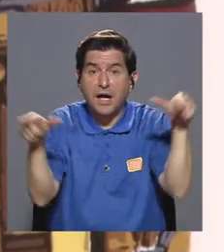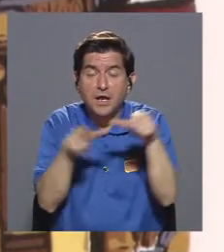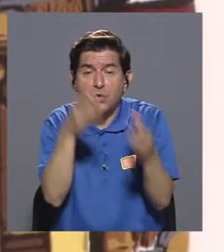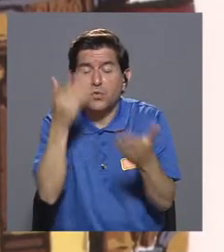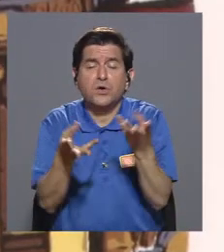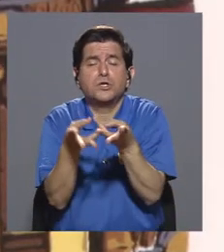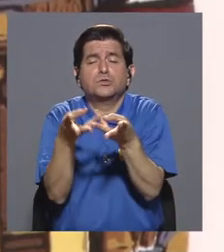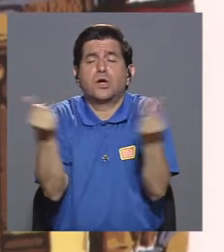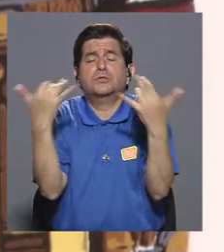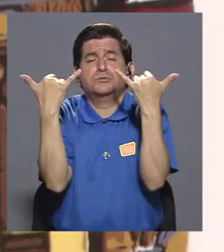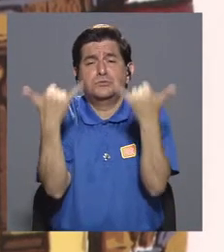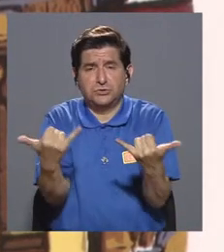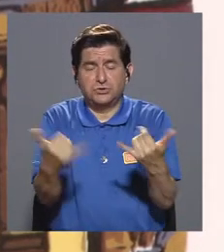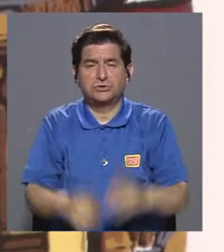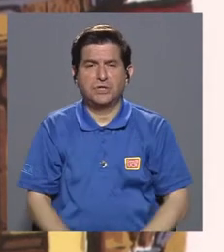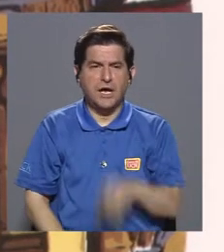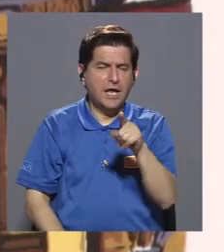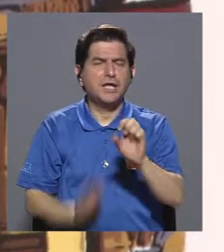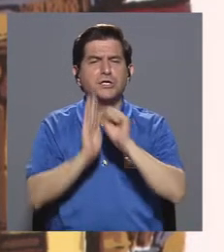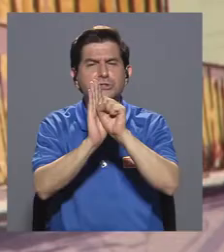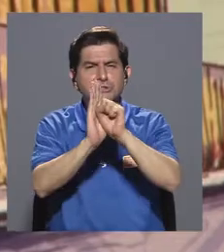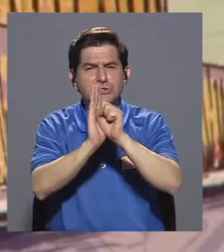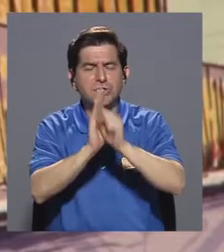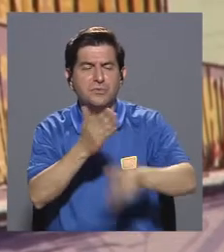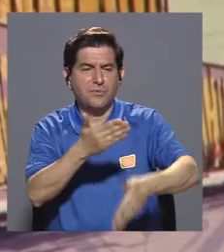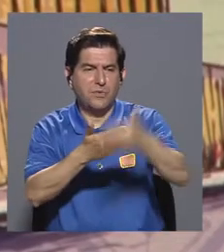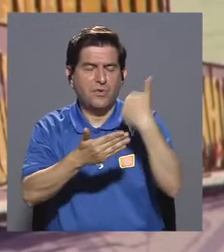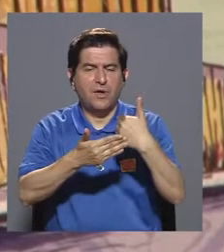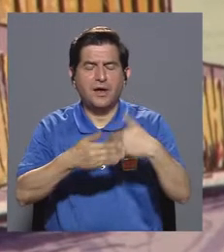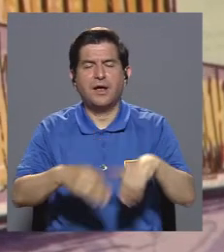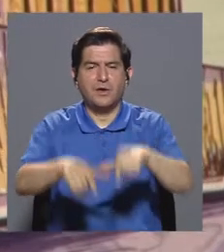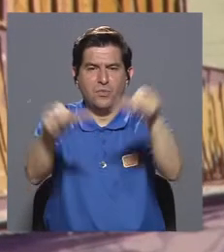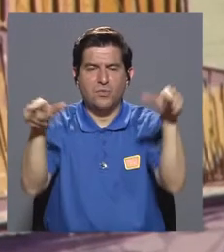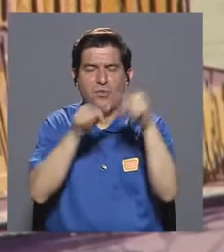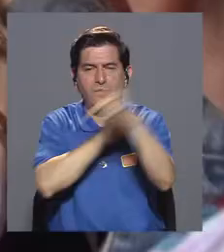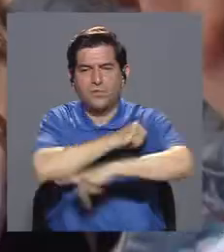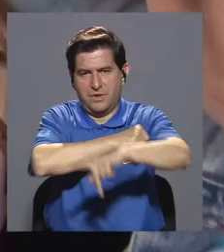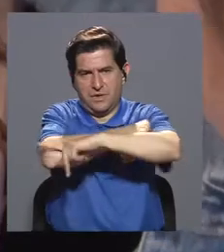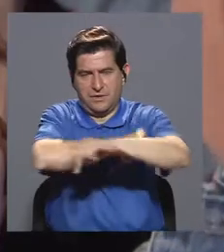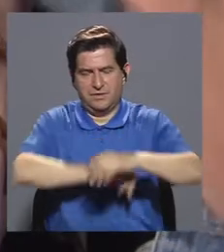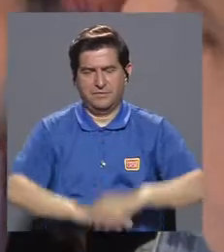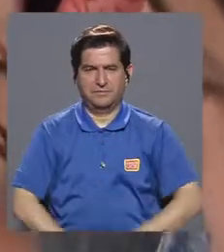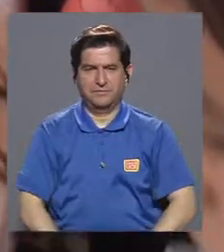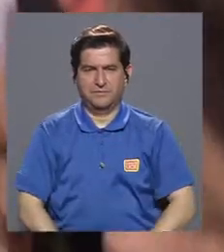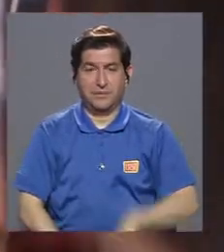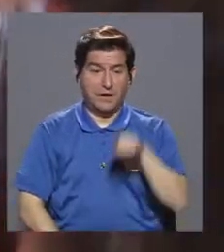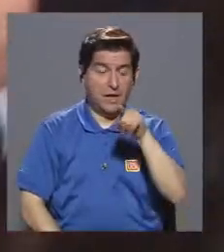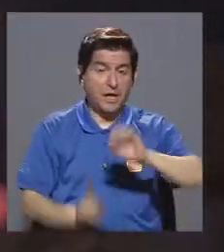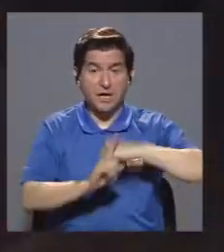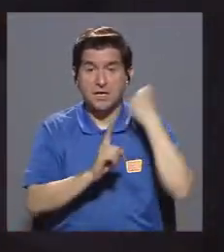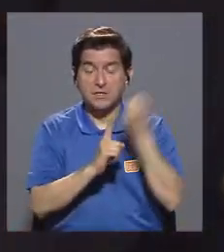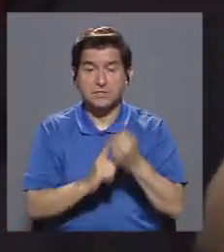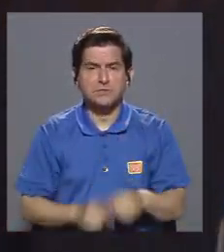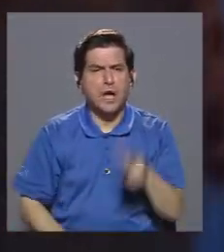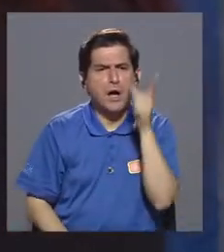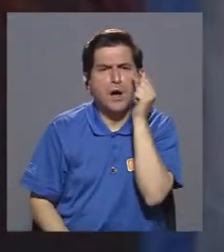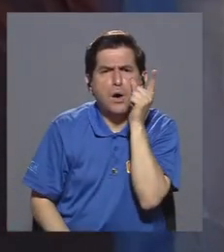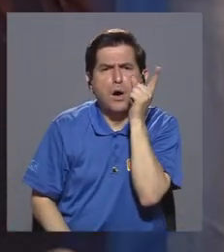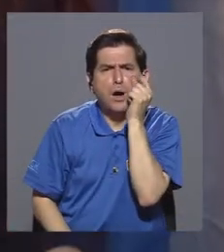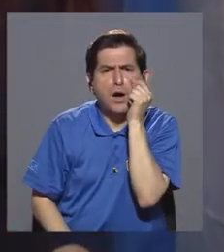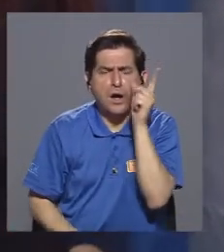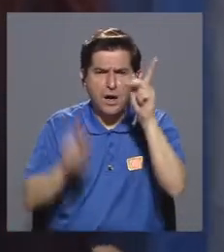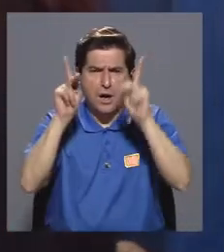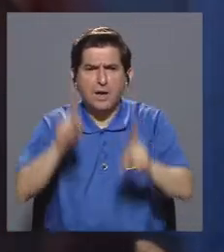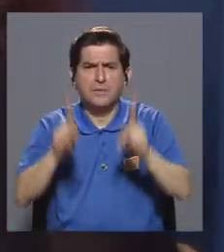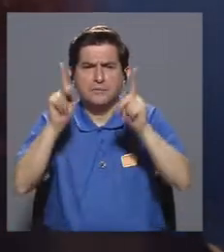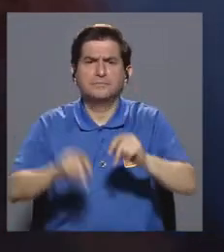algunos lugares que han desaparecido y eran íconos en algunos rincones del país. Esto causó mucha